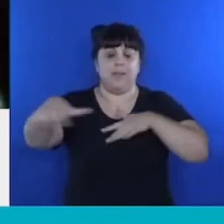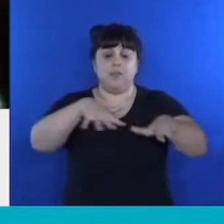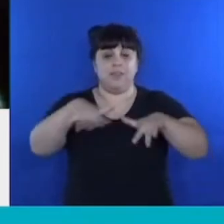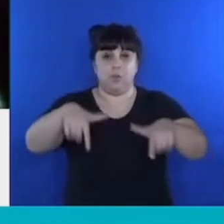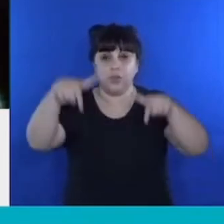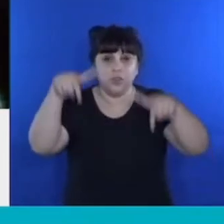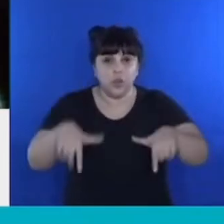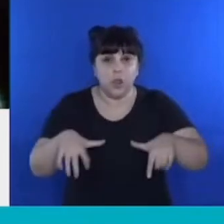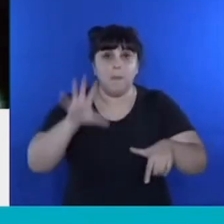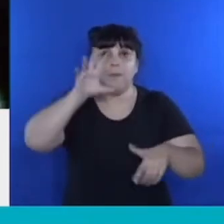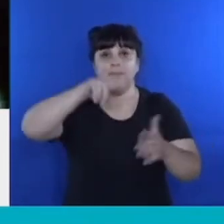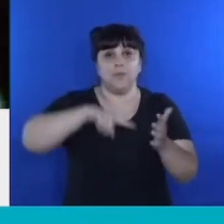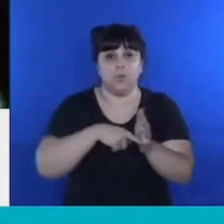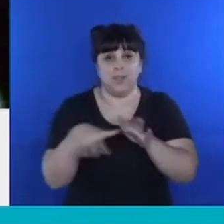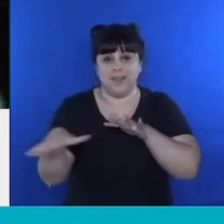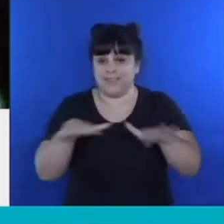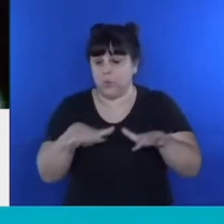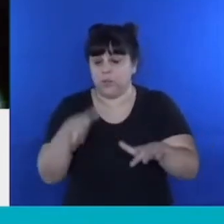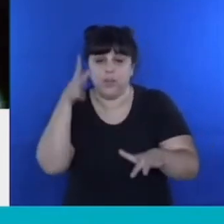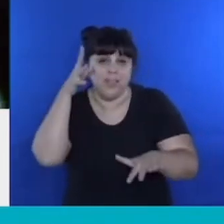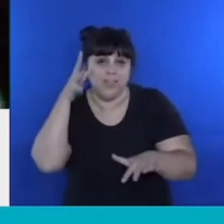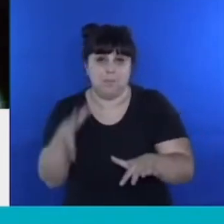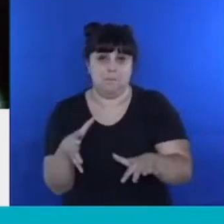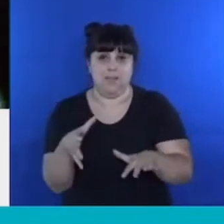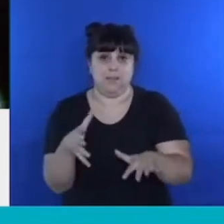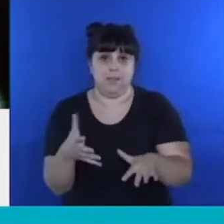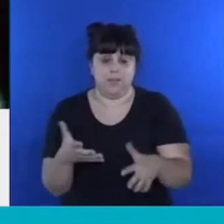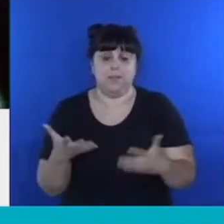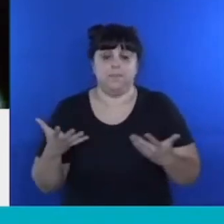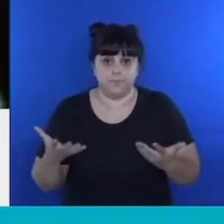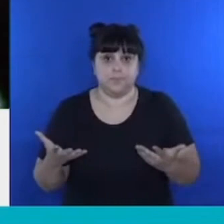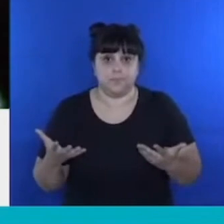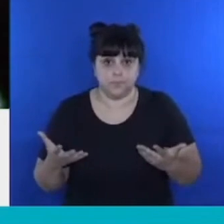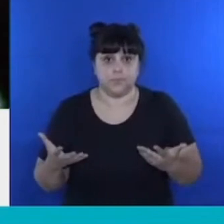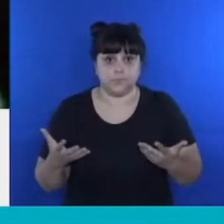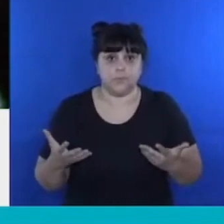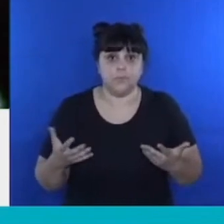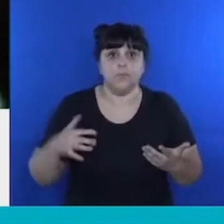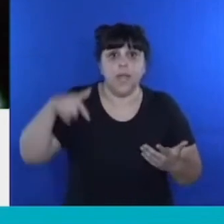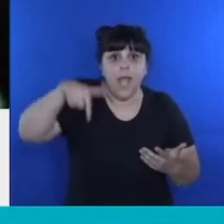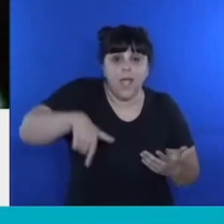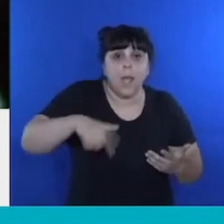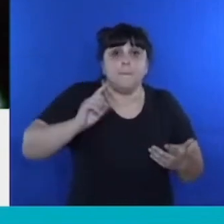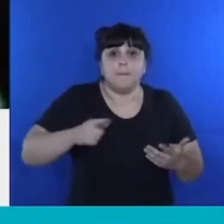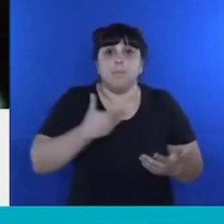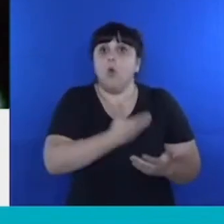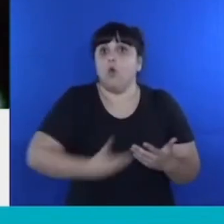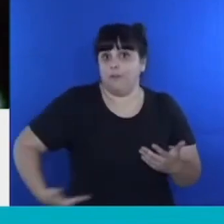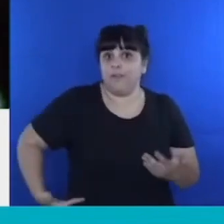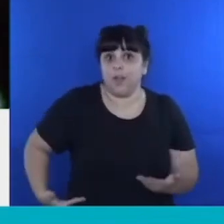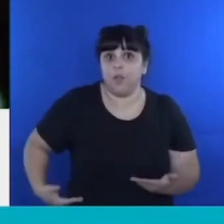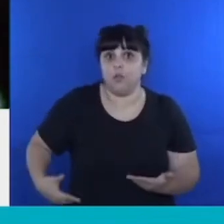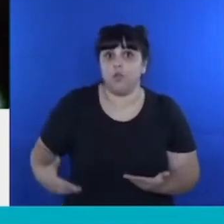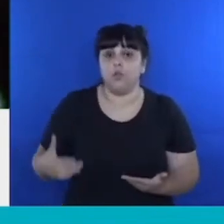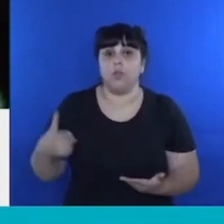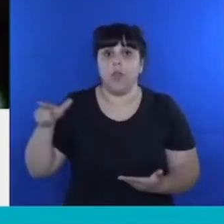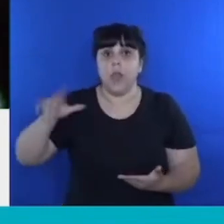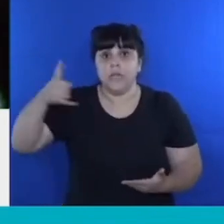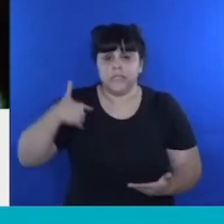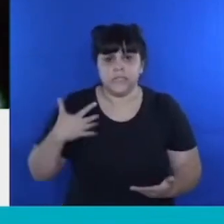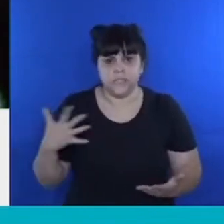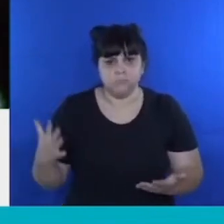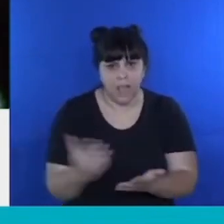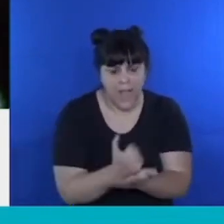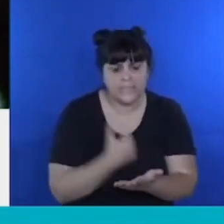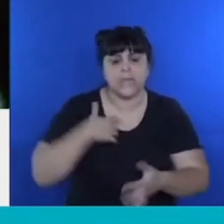vive hoy la provincia de Buenos Aires, y que efectivamente el propio gobernador lo asume